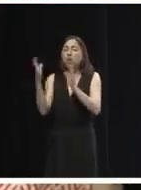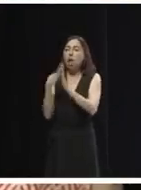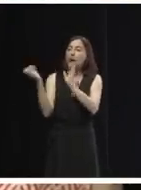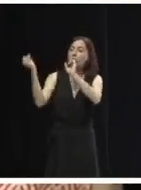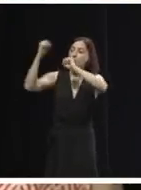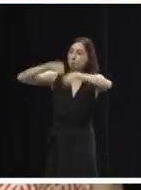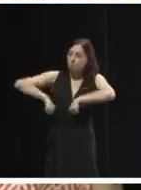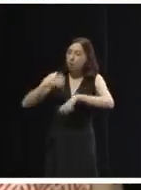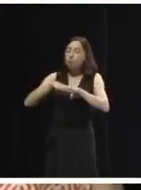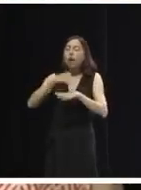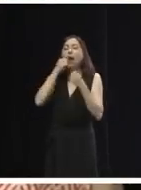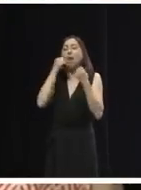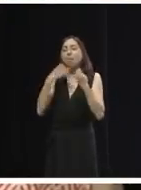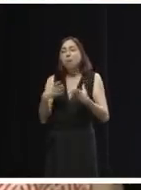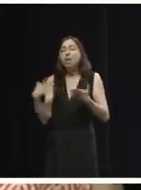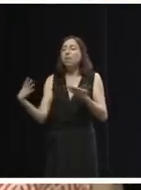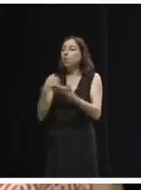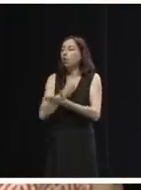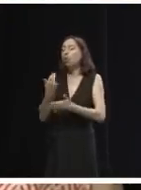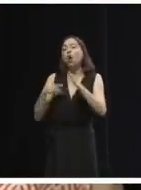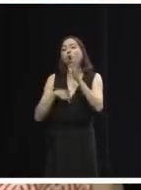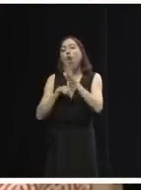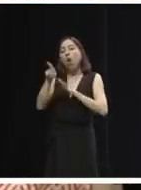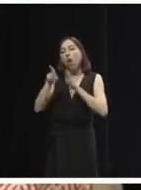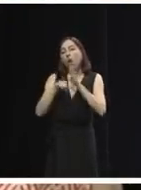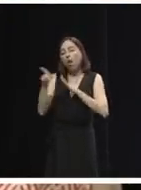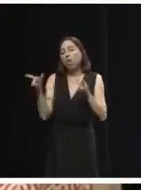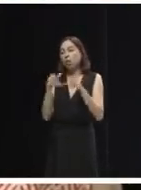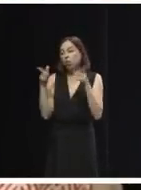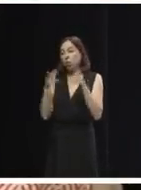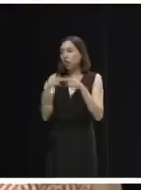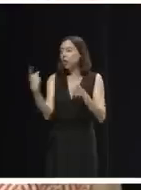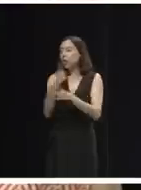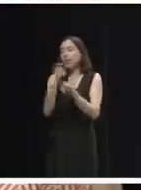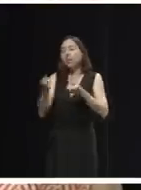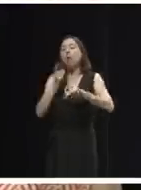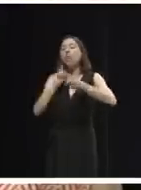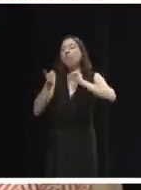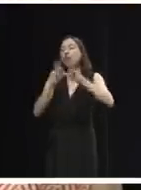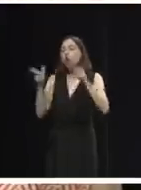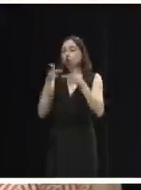el desarrollo de todos los agentes sociales. Necesitamos diálogo social.